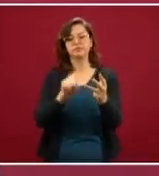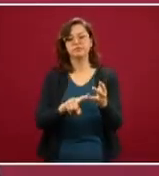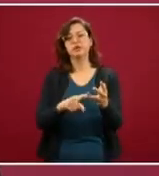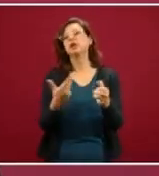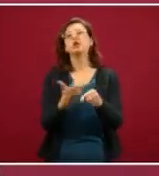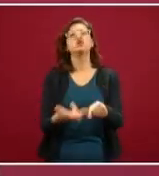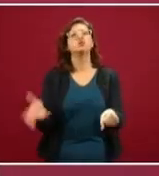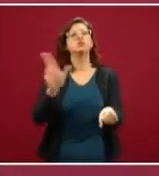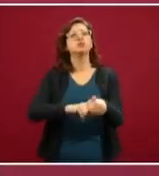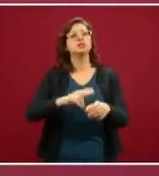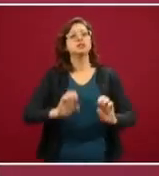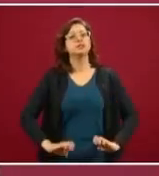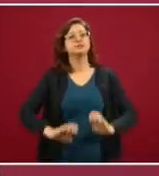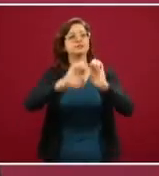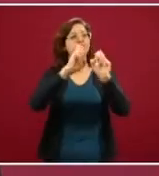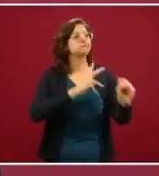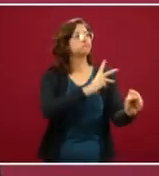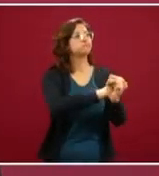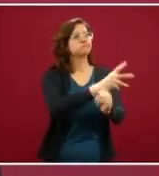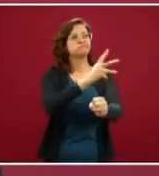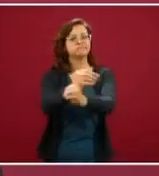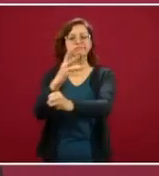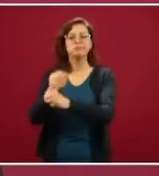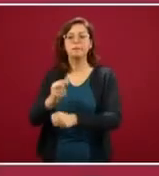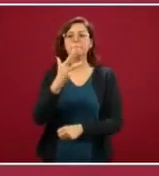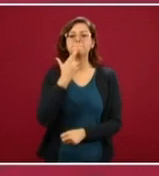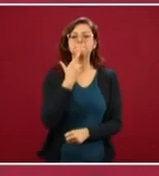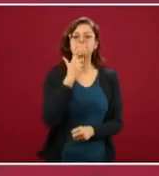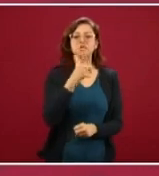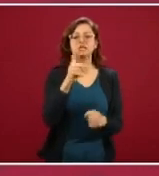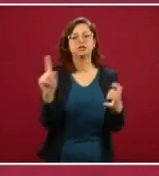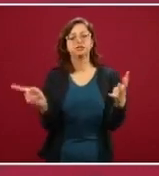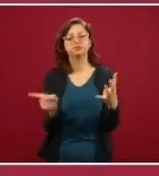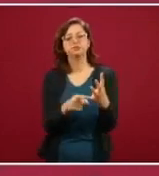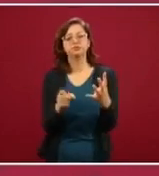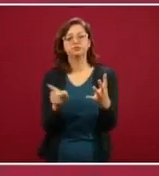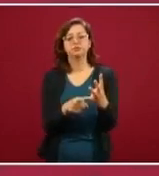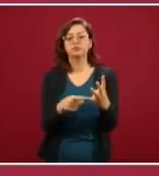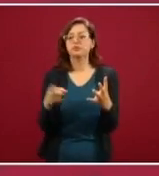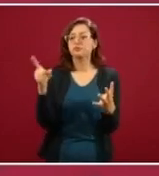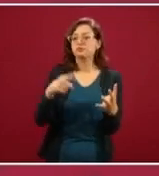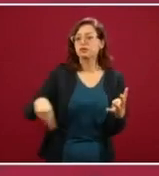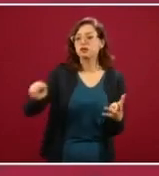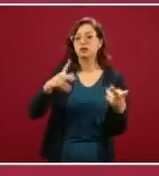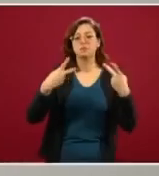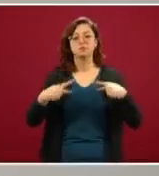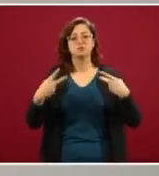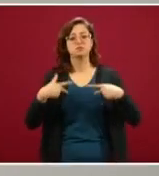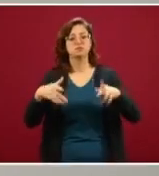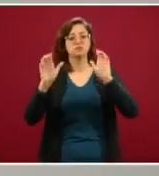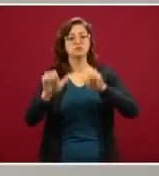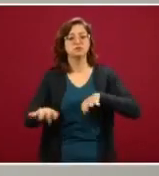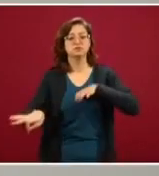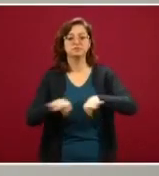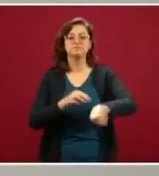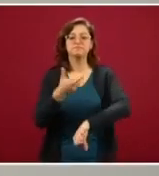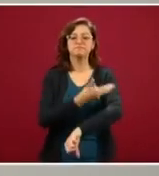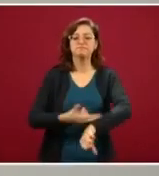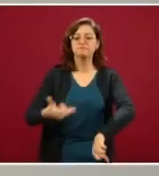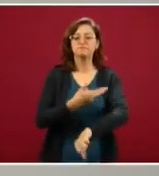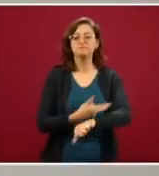mejoramiento de las instalaciones de salud y la regularización de los trabajadores del sector,